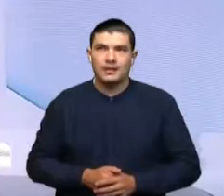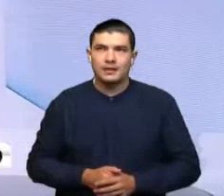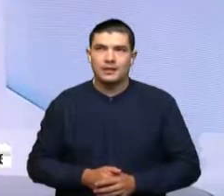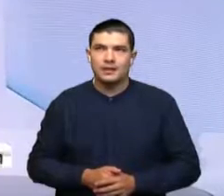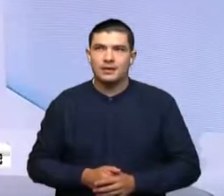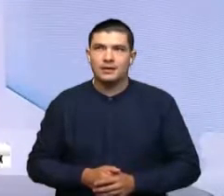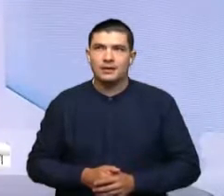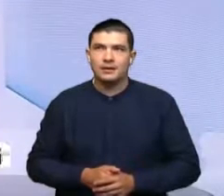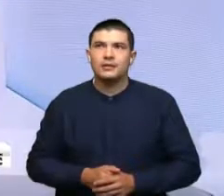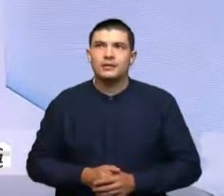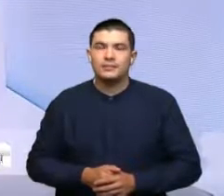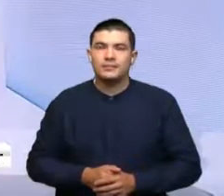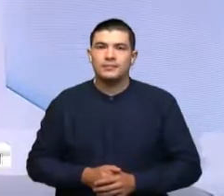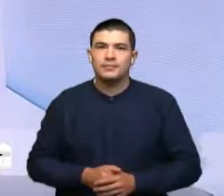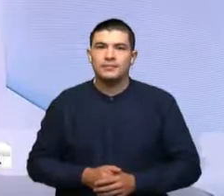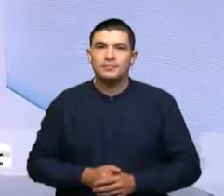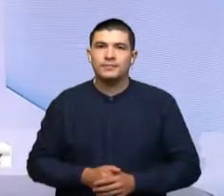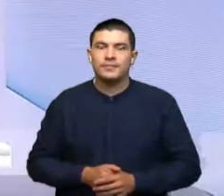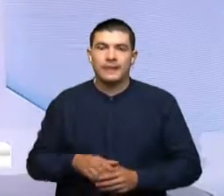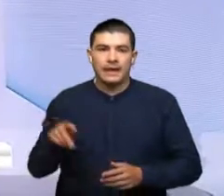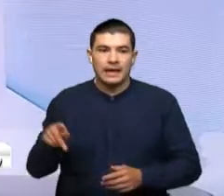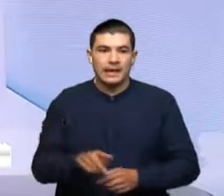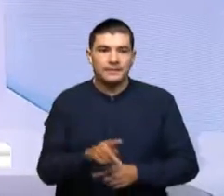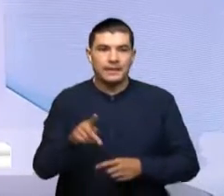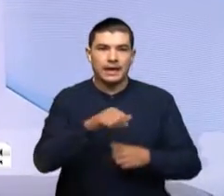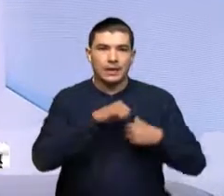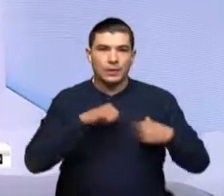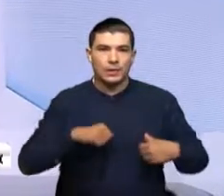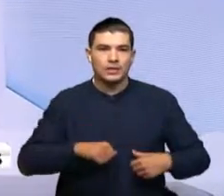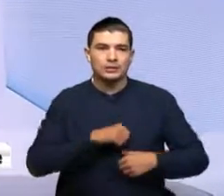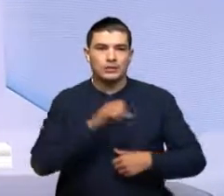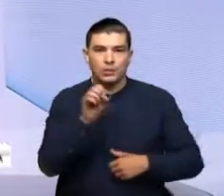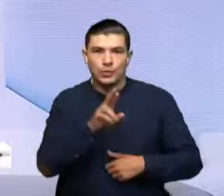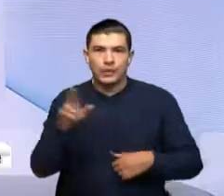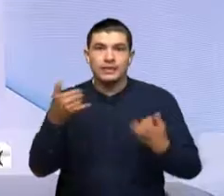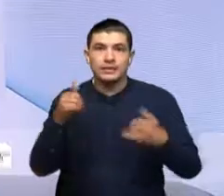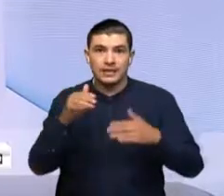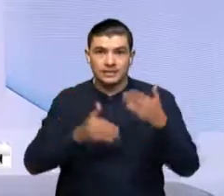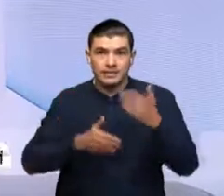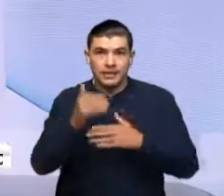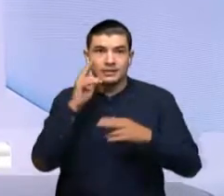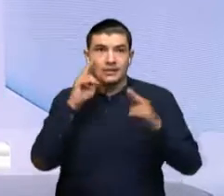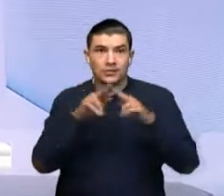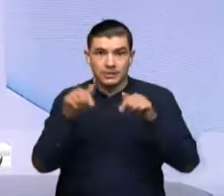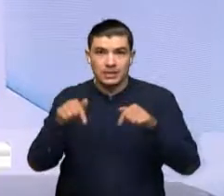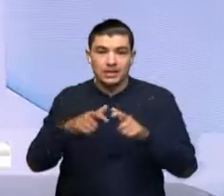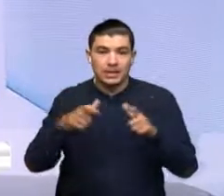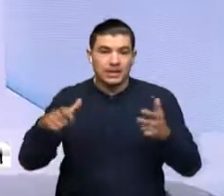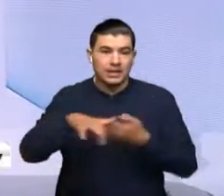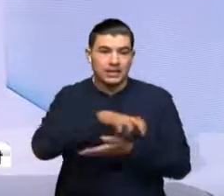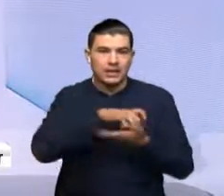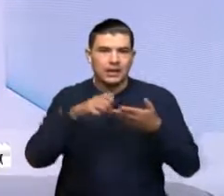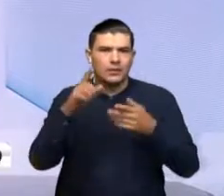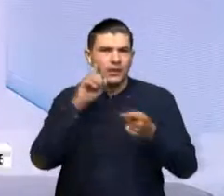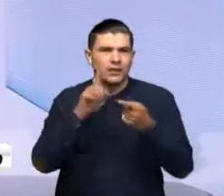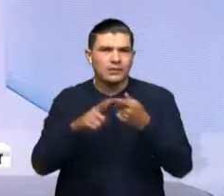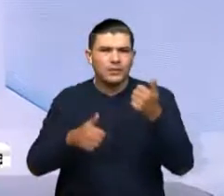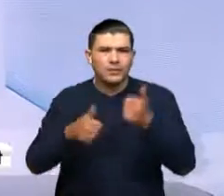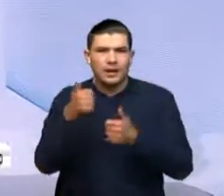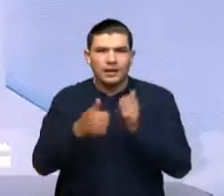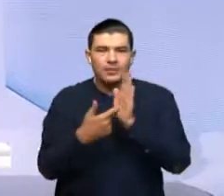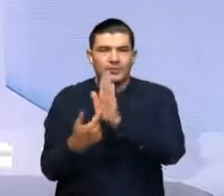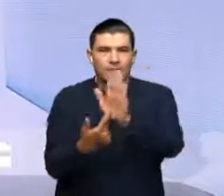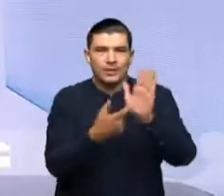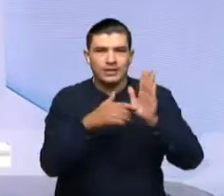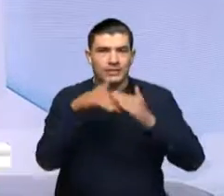Y el viaje al corazón del Oriente inició su recorrido por el Gran Santander con el fin de mostrar lo más llamativo de la región santandereana y